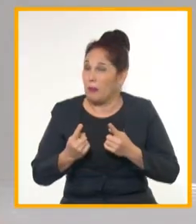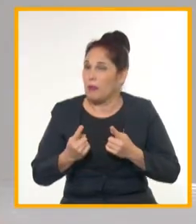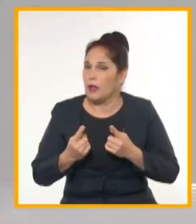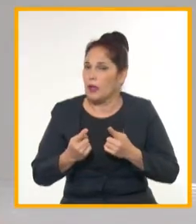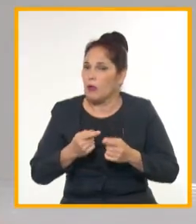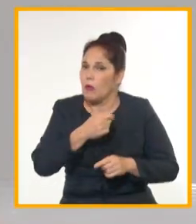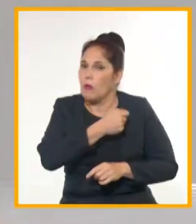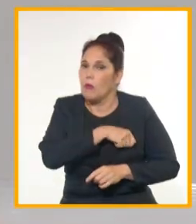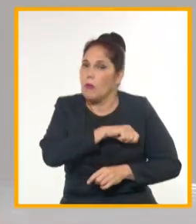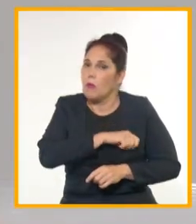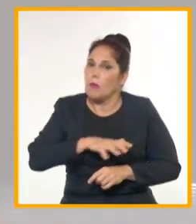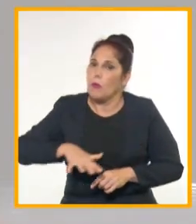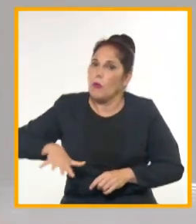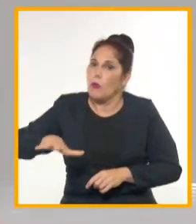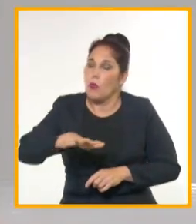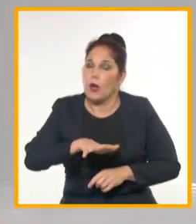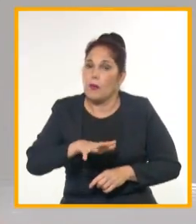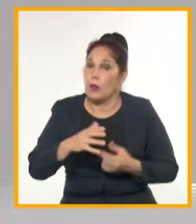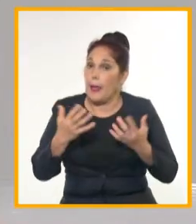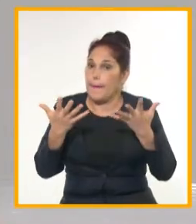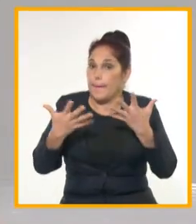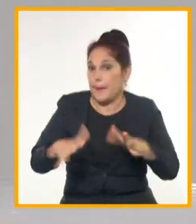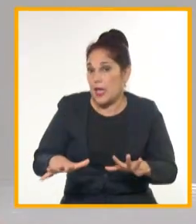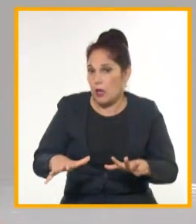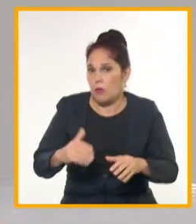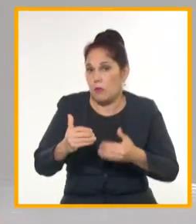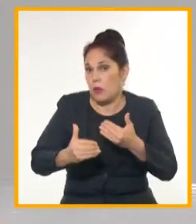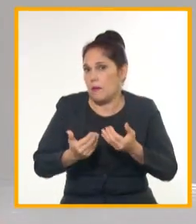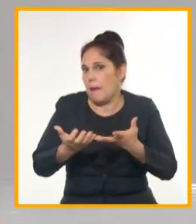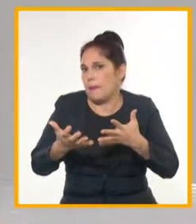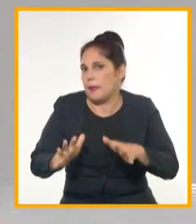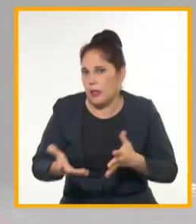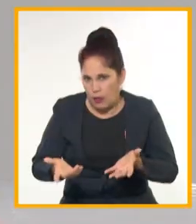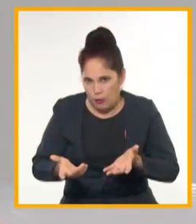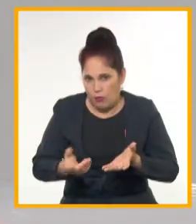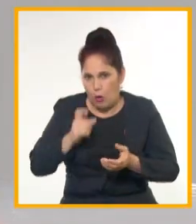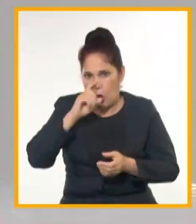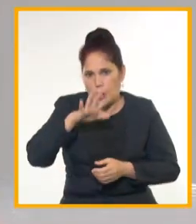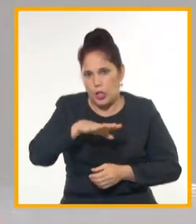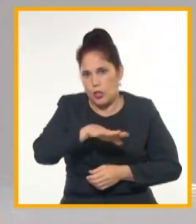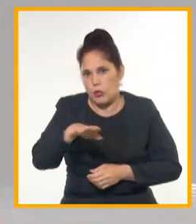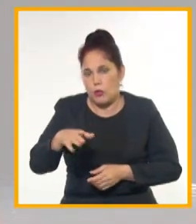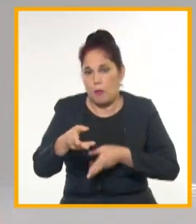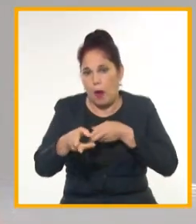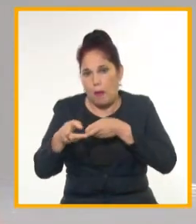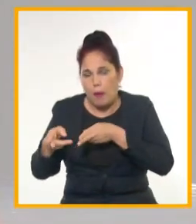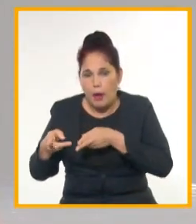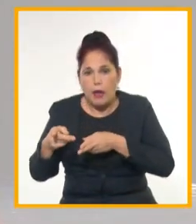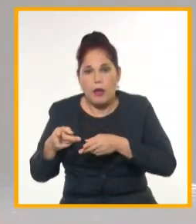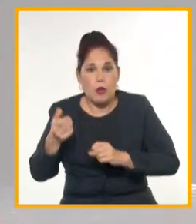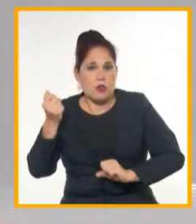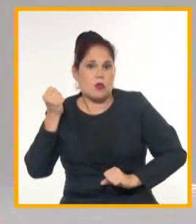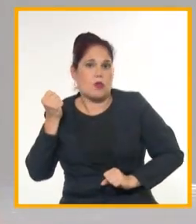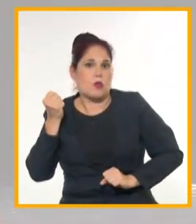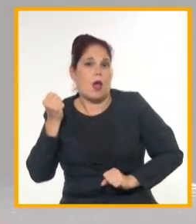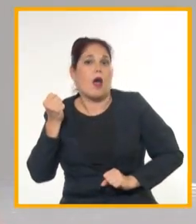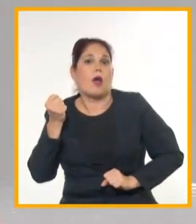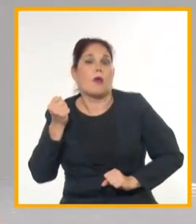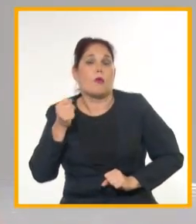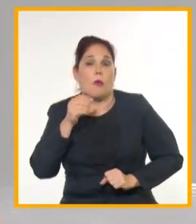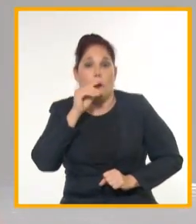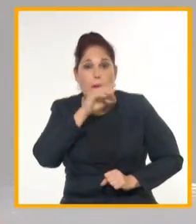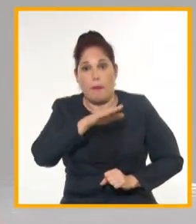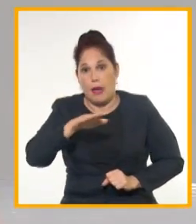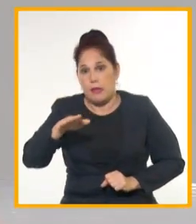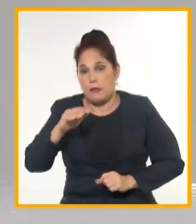que vivió con espanto los asuntos, los problemas que hubo con los soldados norteamericanos en la base de Manta.